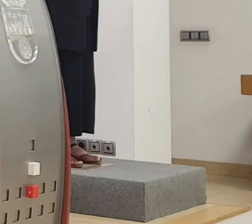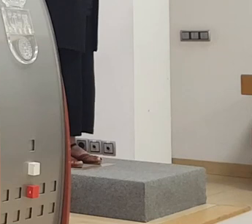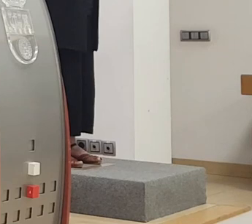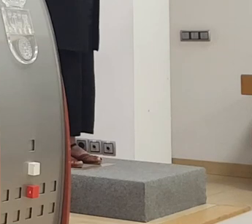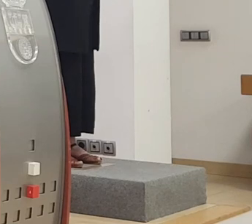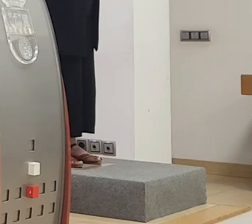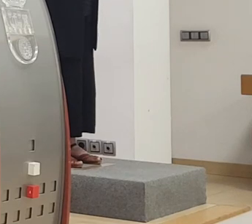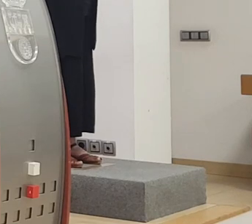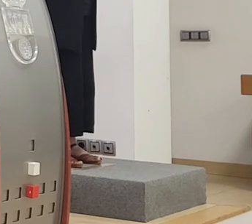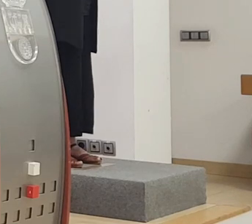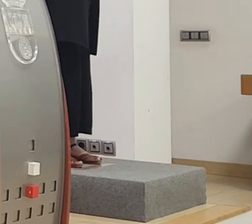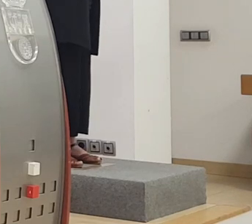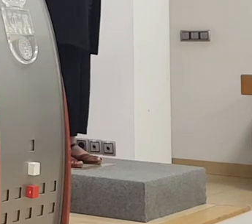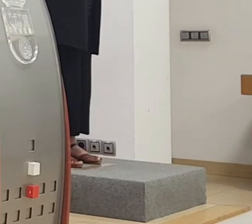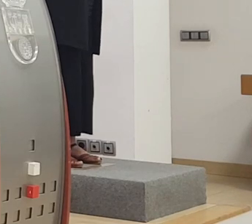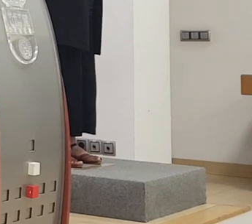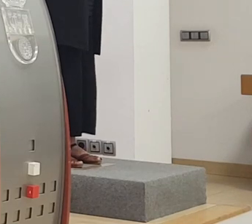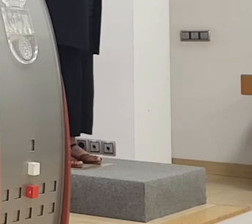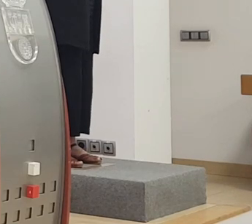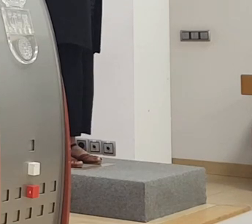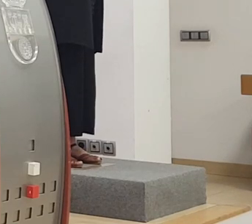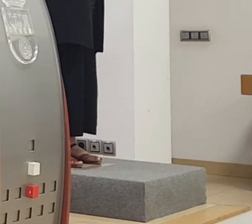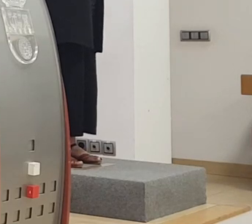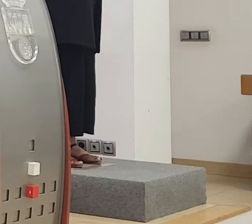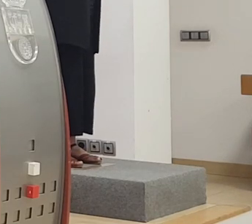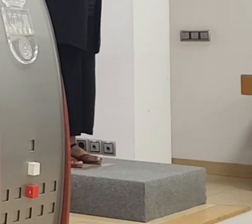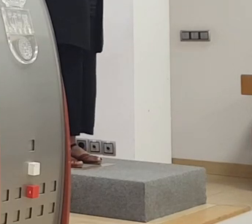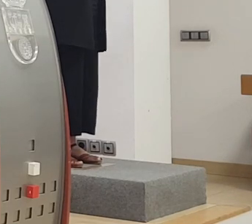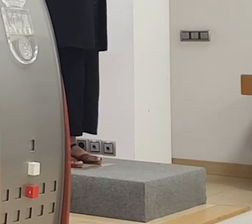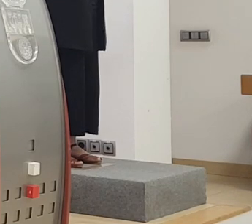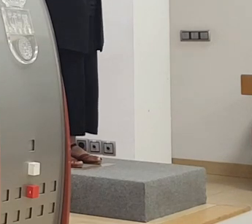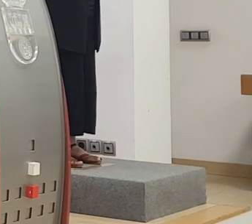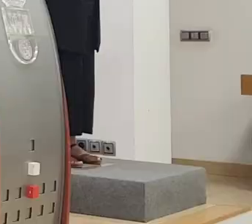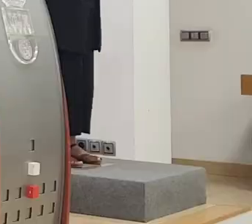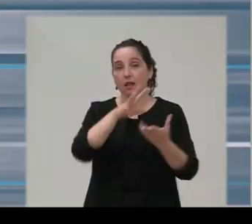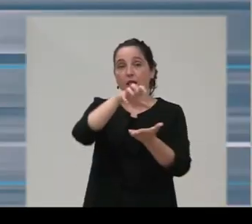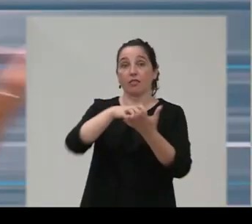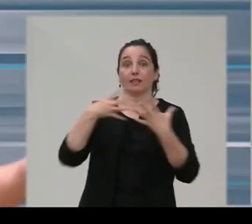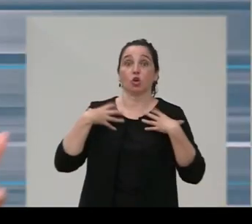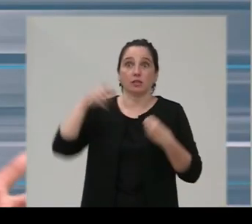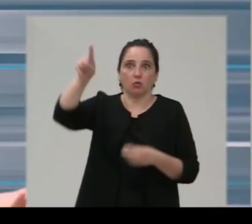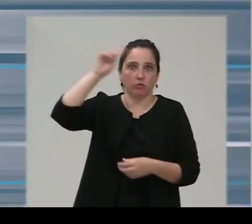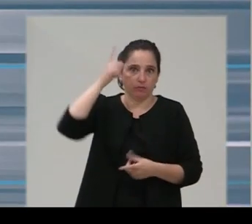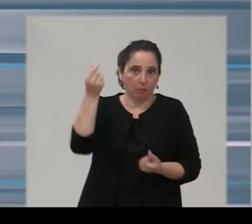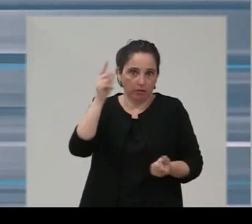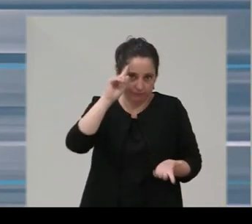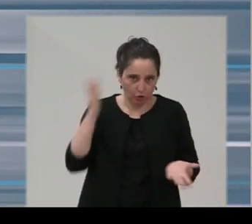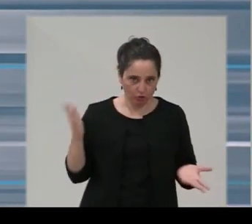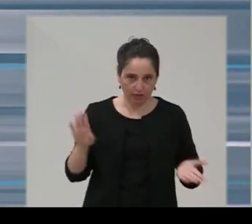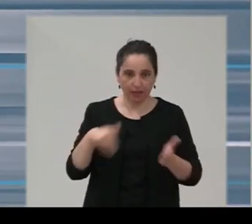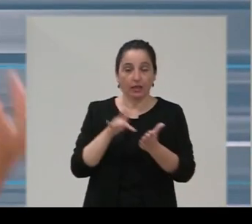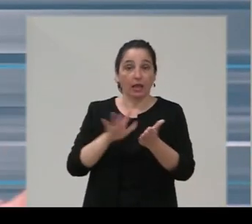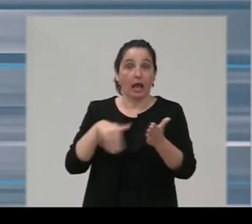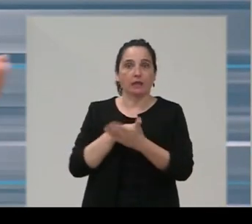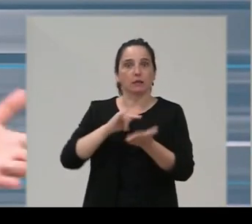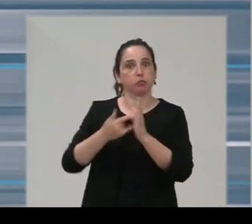.000 euros en este momento claro el centro de salud pues no le podemos cuantificar hasta que no